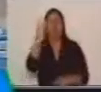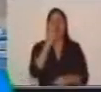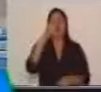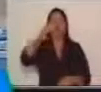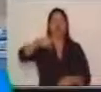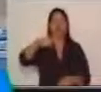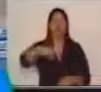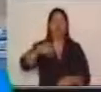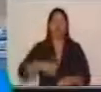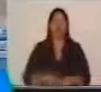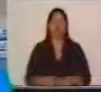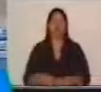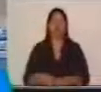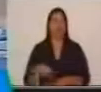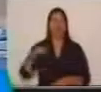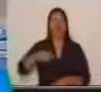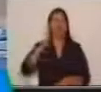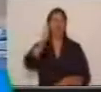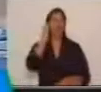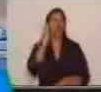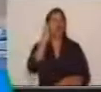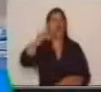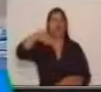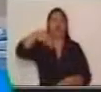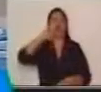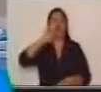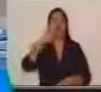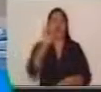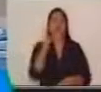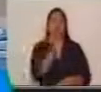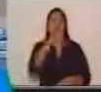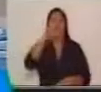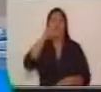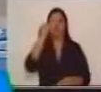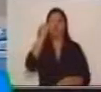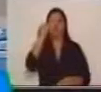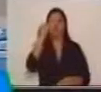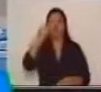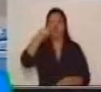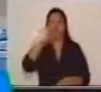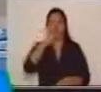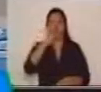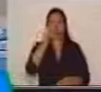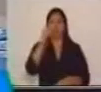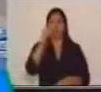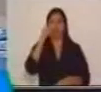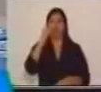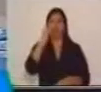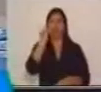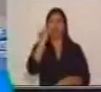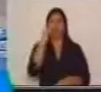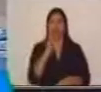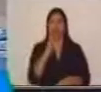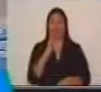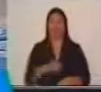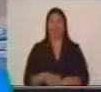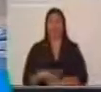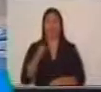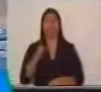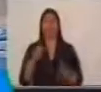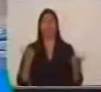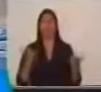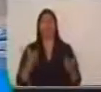literarios. Y es que los géneros literarios, en su definición, van a ser una clasificación de las obras